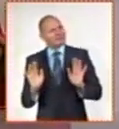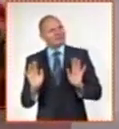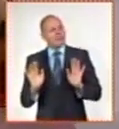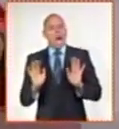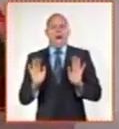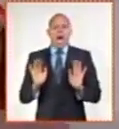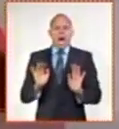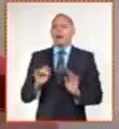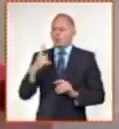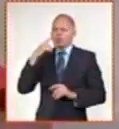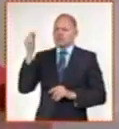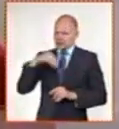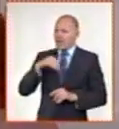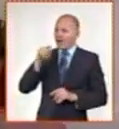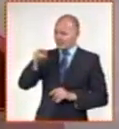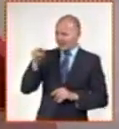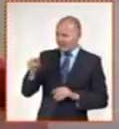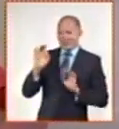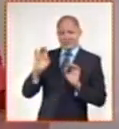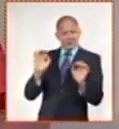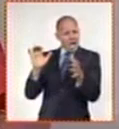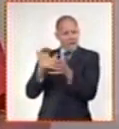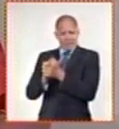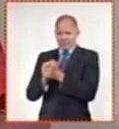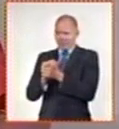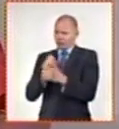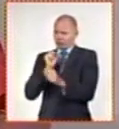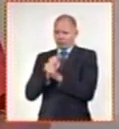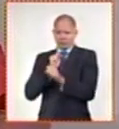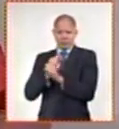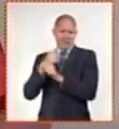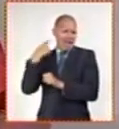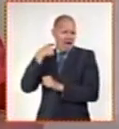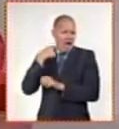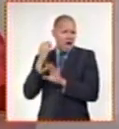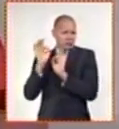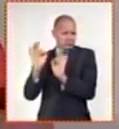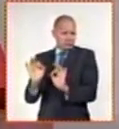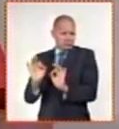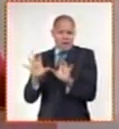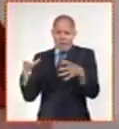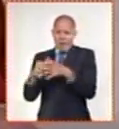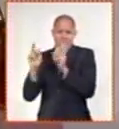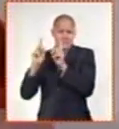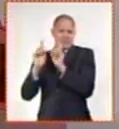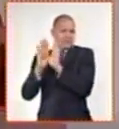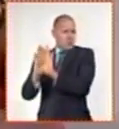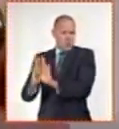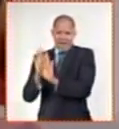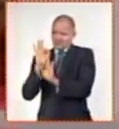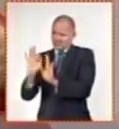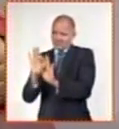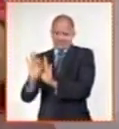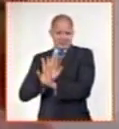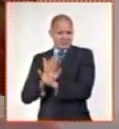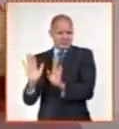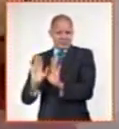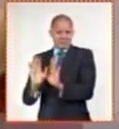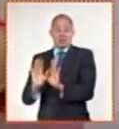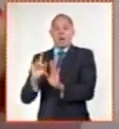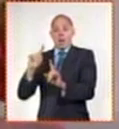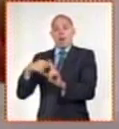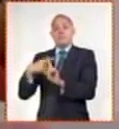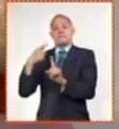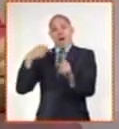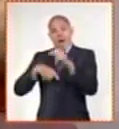la cúpula del macrismo, con la cúpula de el derechismo, y en el caso de Mola sí ha entrado, sí